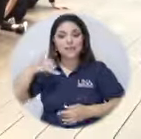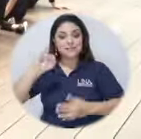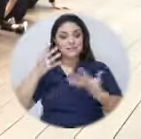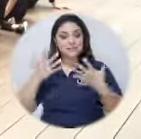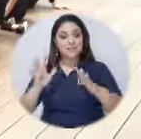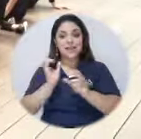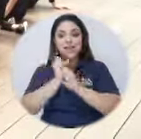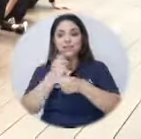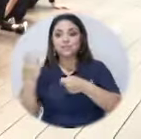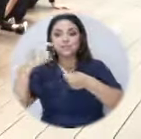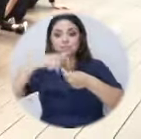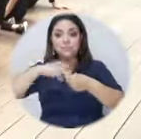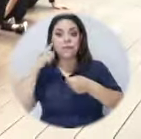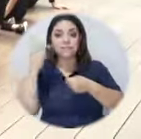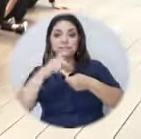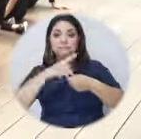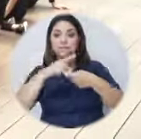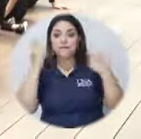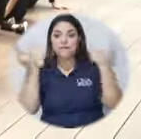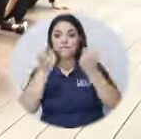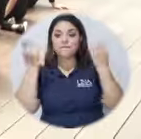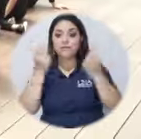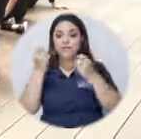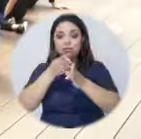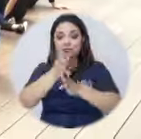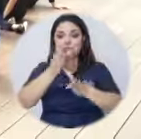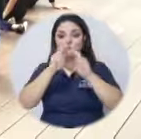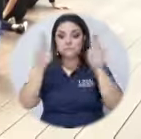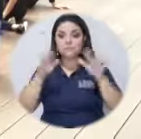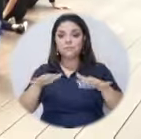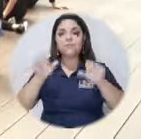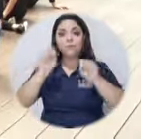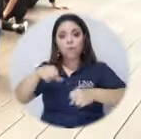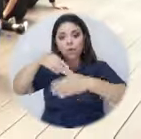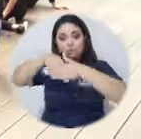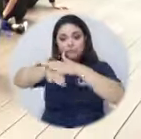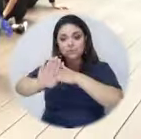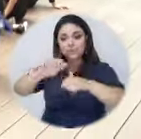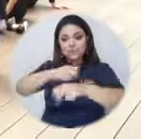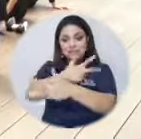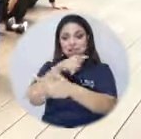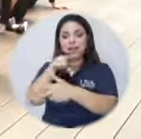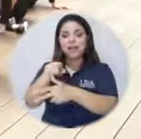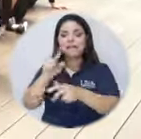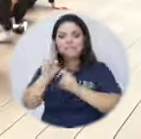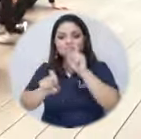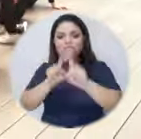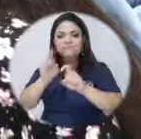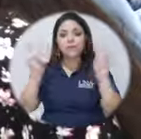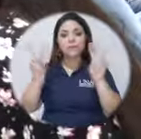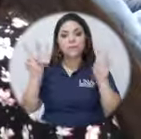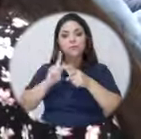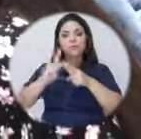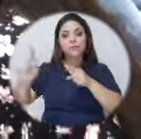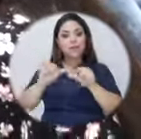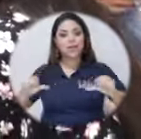para participar en la Feria Vocacional Virtual, puedes ingresar a los videochats y realizar consultas en